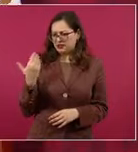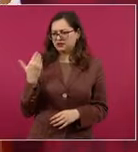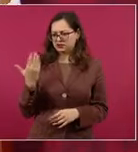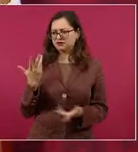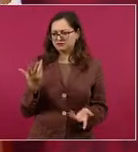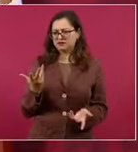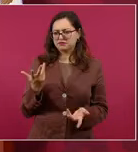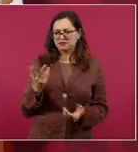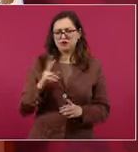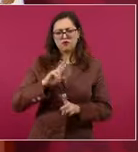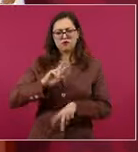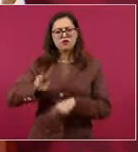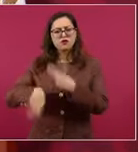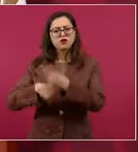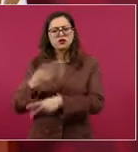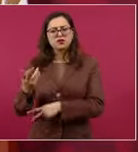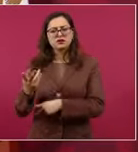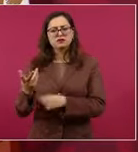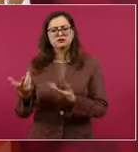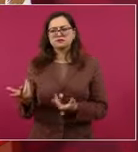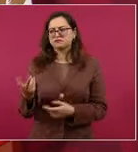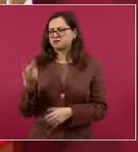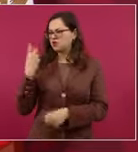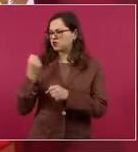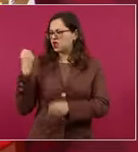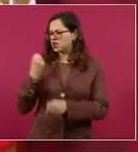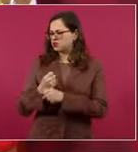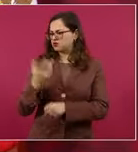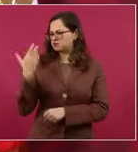pueblo, hace como 2 años.